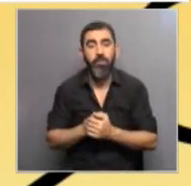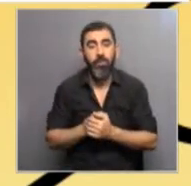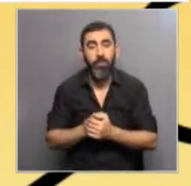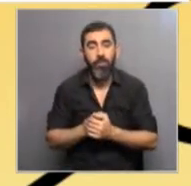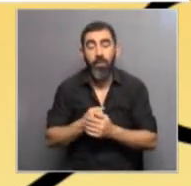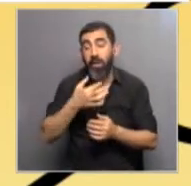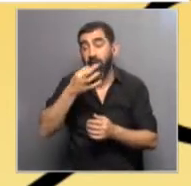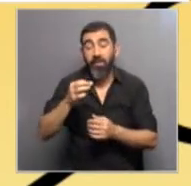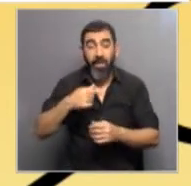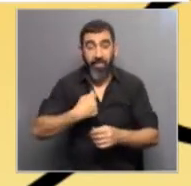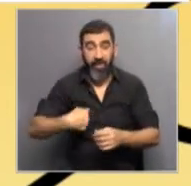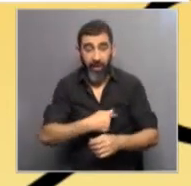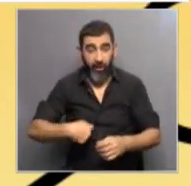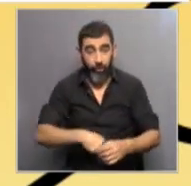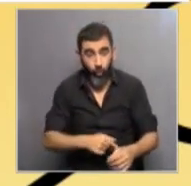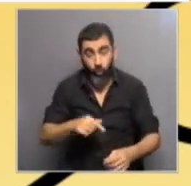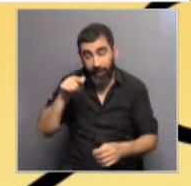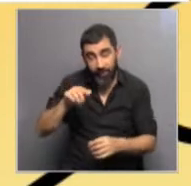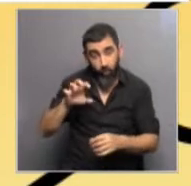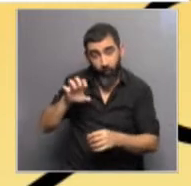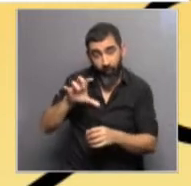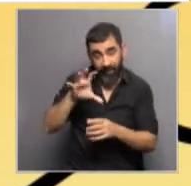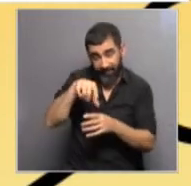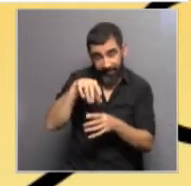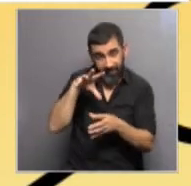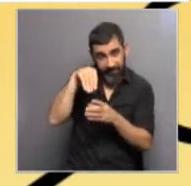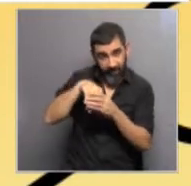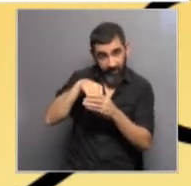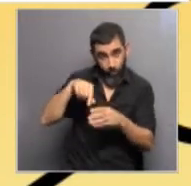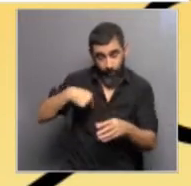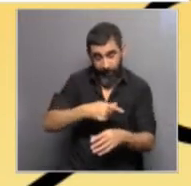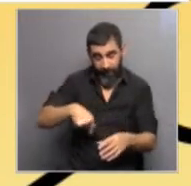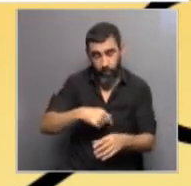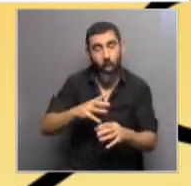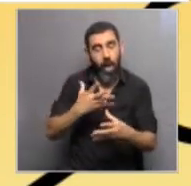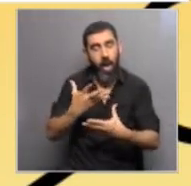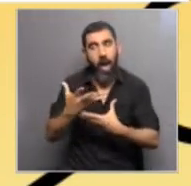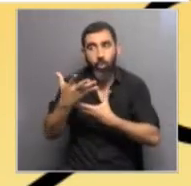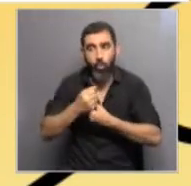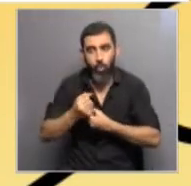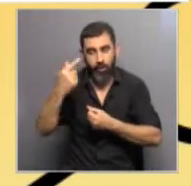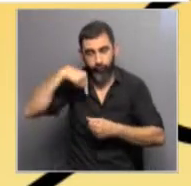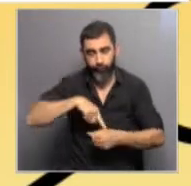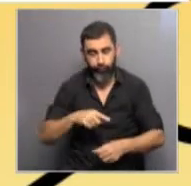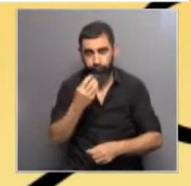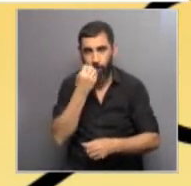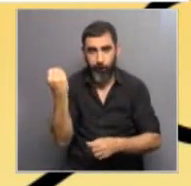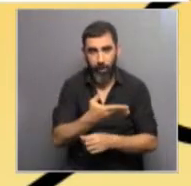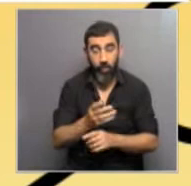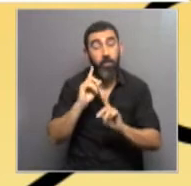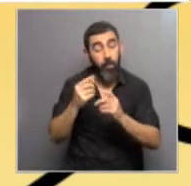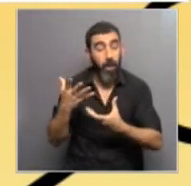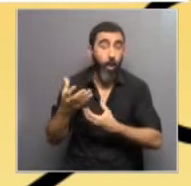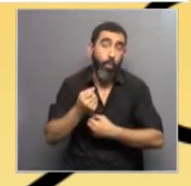hablabas del aparato digestivo. Bueno, esas bacterias que están viviendo ahí en el intestino nos ayudan a digerir, pero nos ayudan también a,